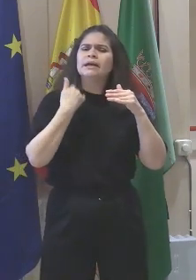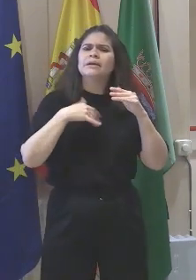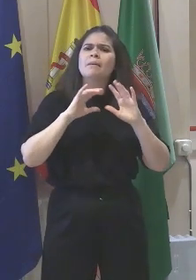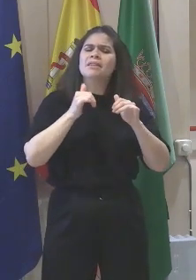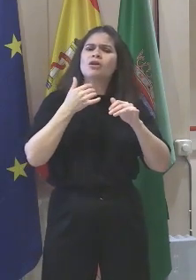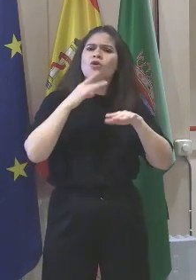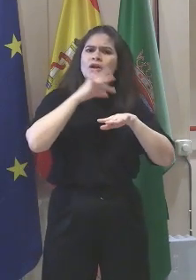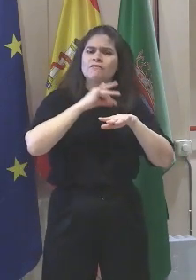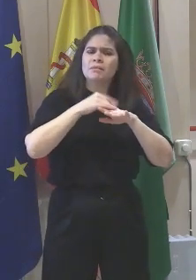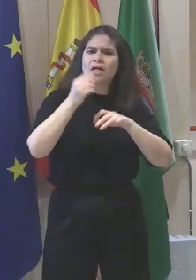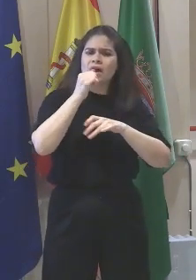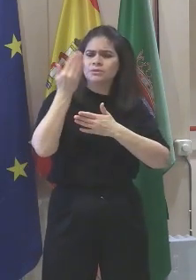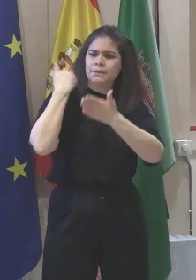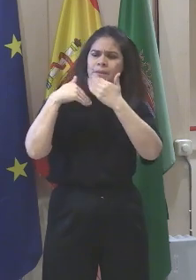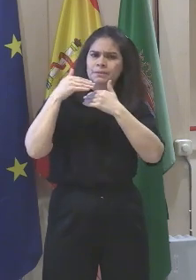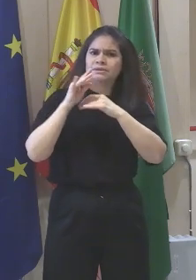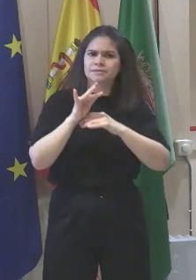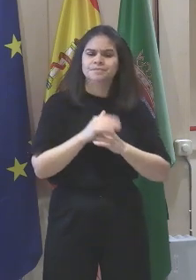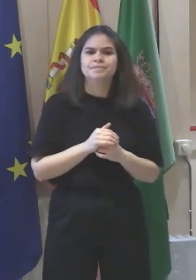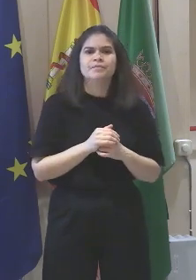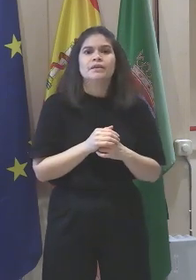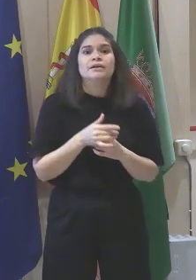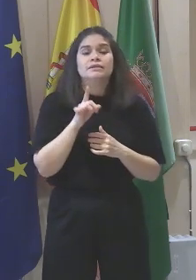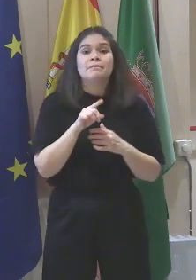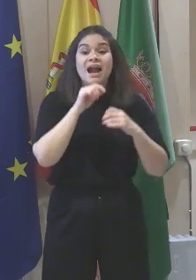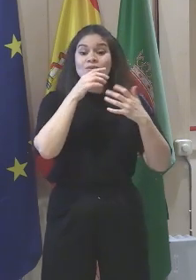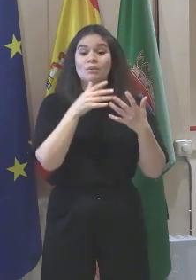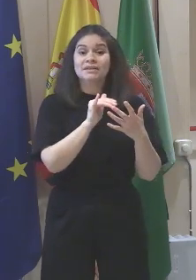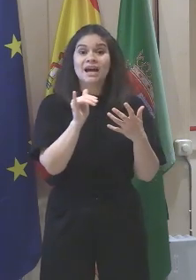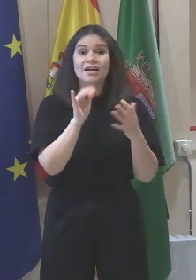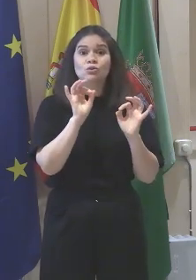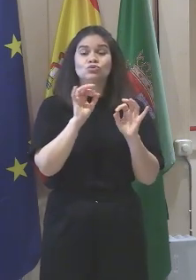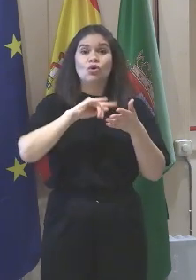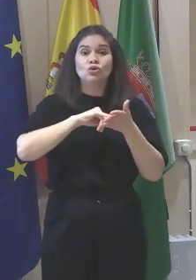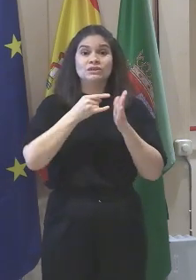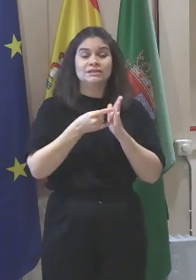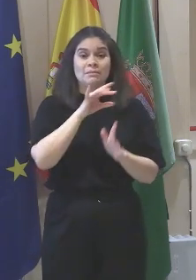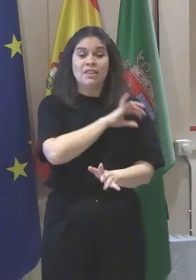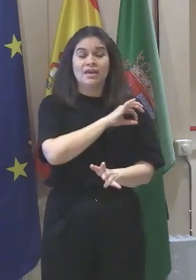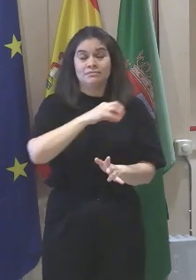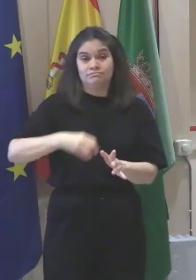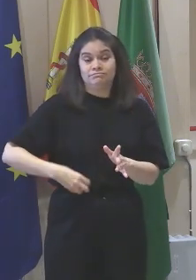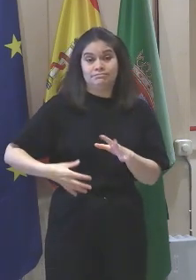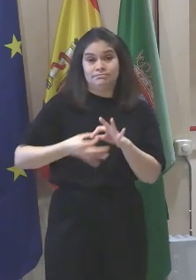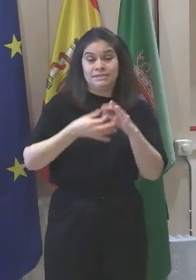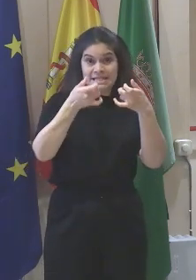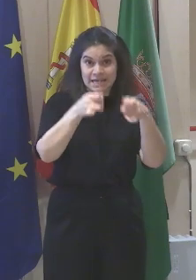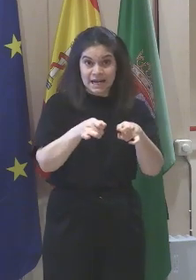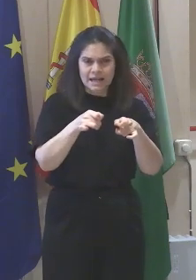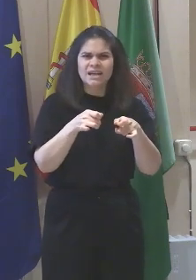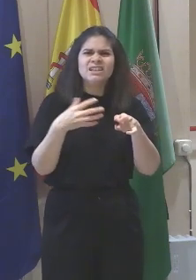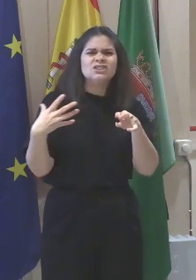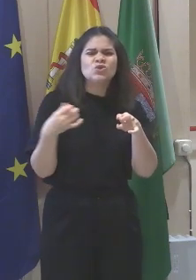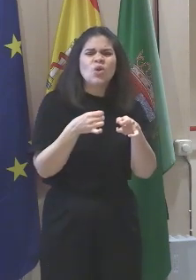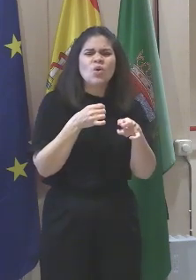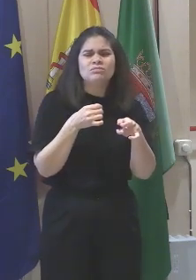con la enfermedad años atrás. También los hay actualmente con sistemas de asa cerrada. ¿Y hacia dónde va todo esto, sobre todo?